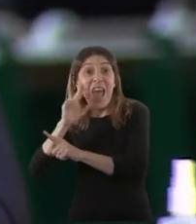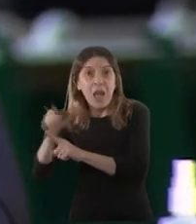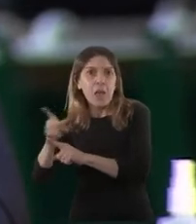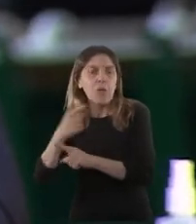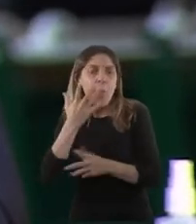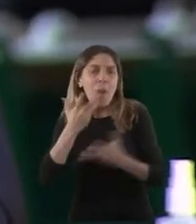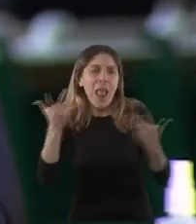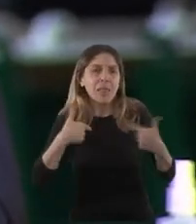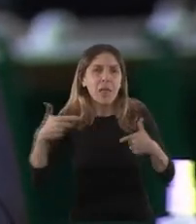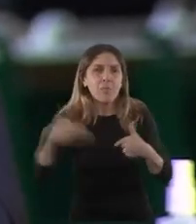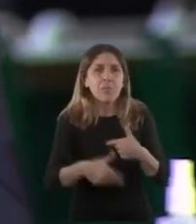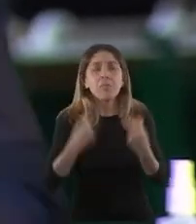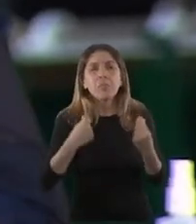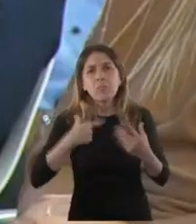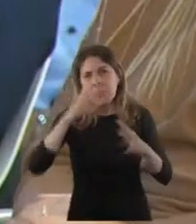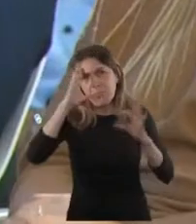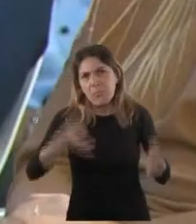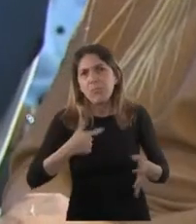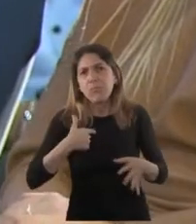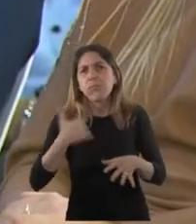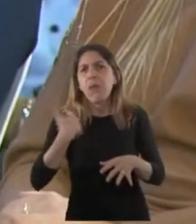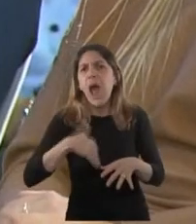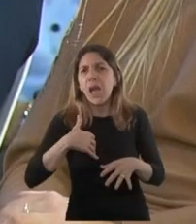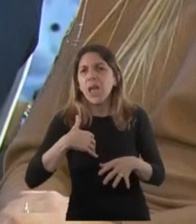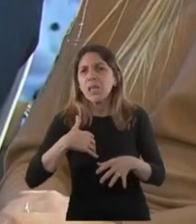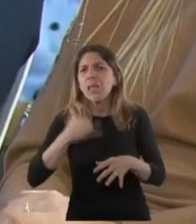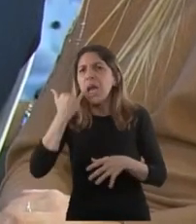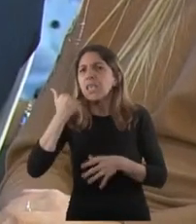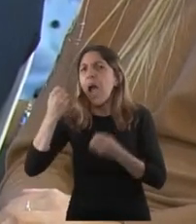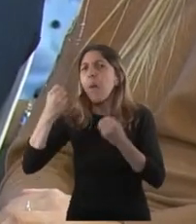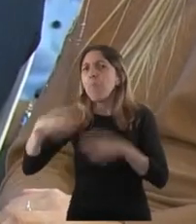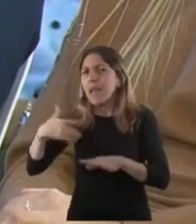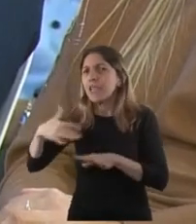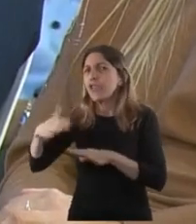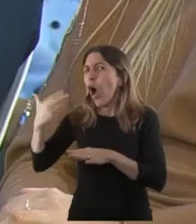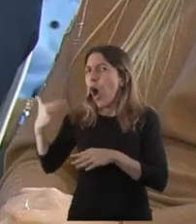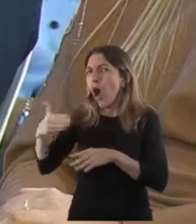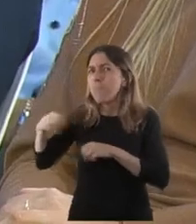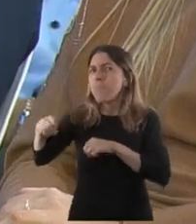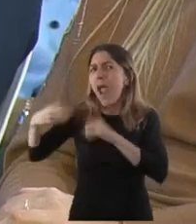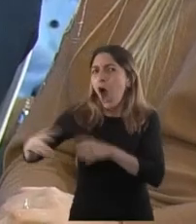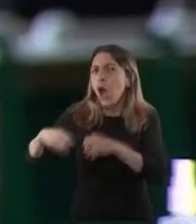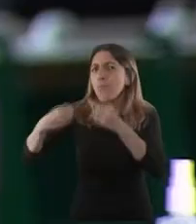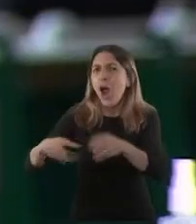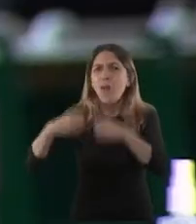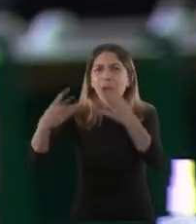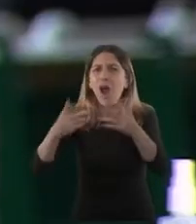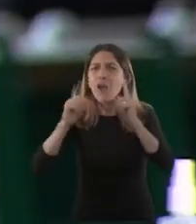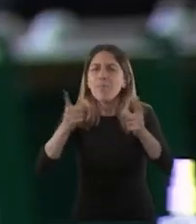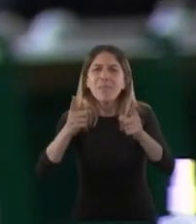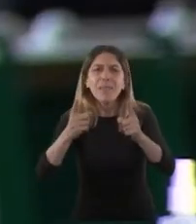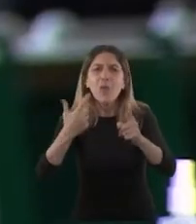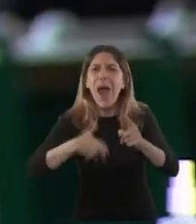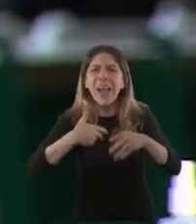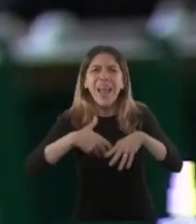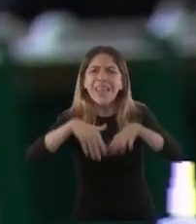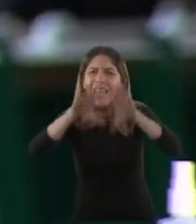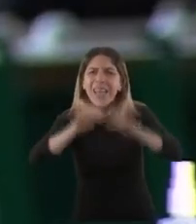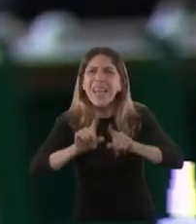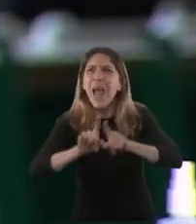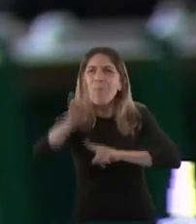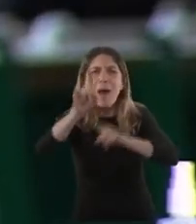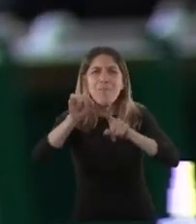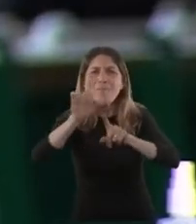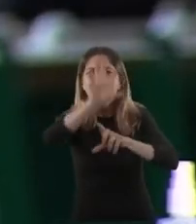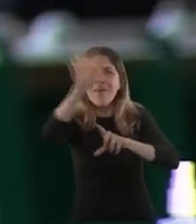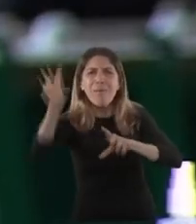la convicción de que Argentina se está poniendo de pie y lo hace en diferentes rincones del país. Y esto es una muestra muy clara. Esta es una